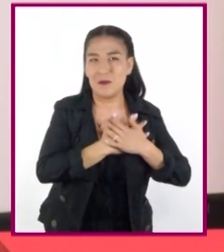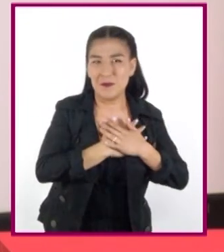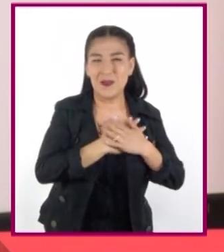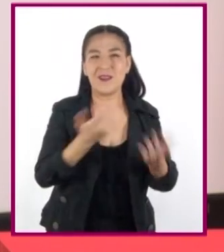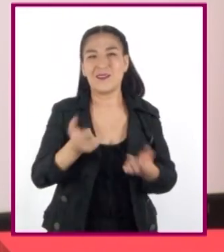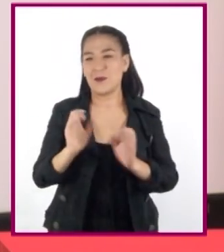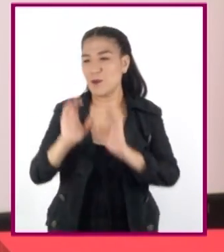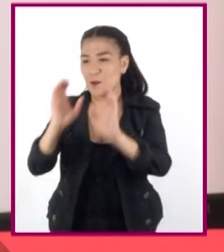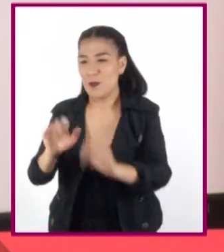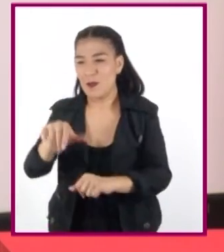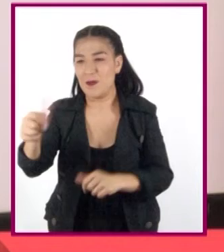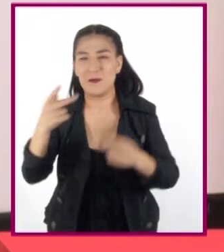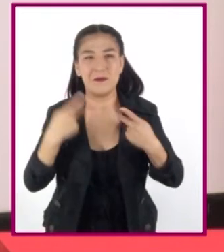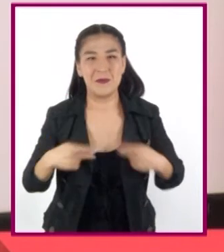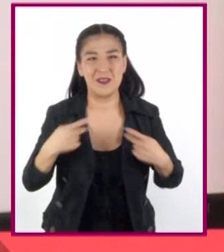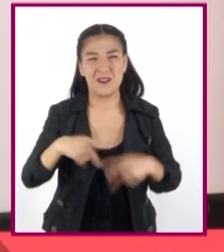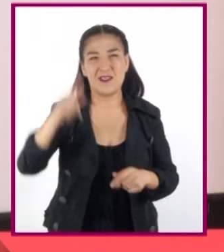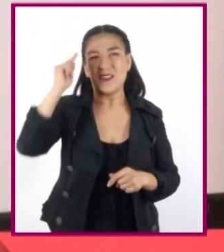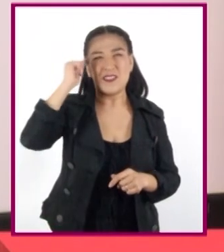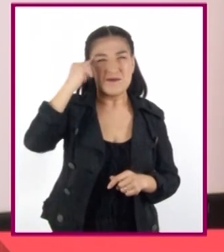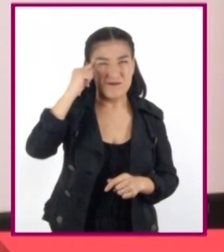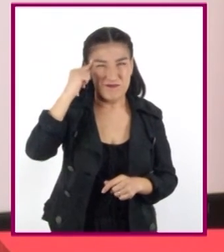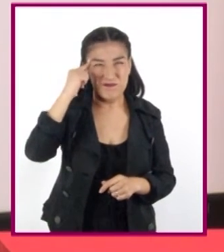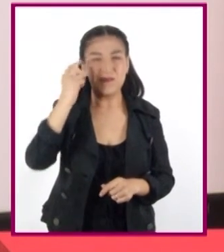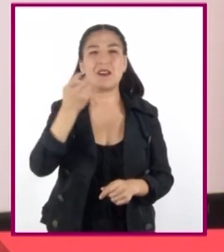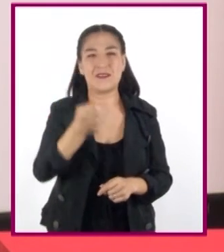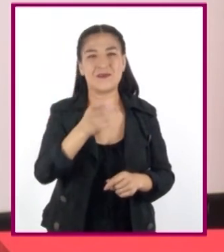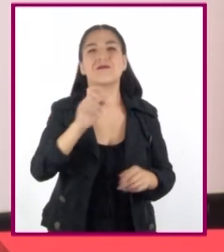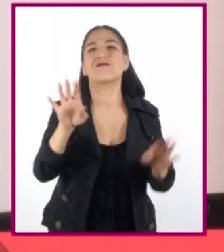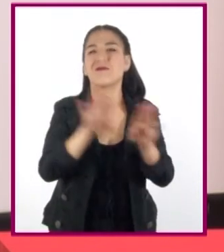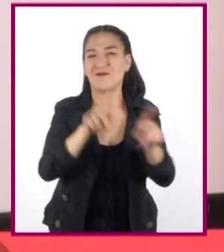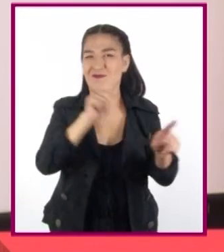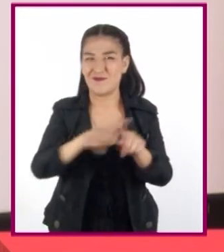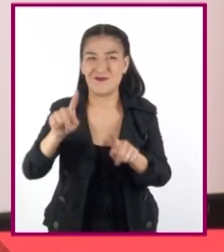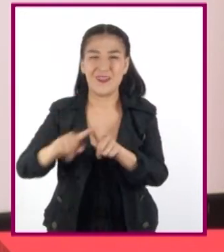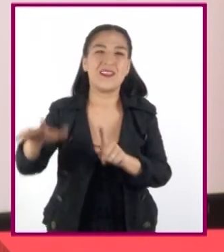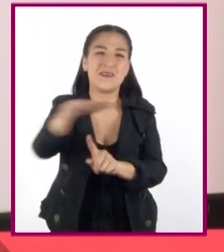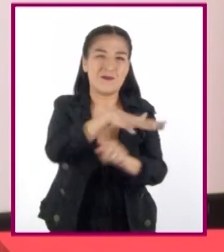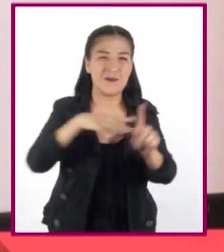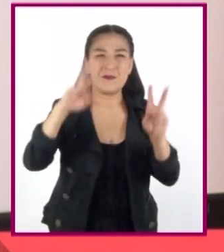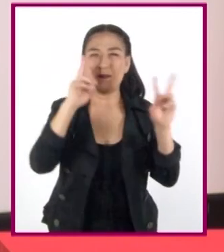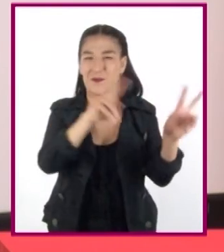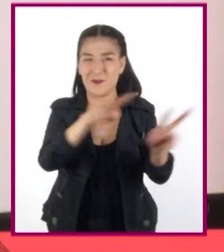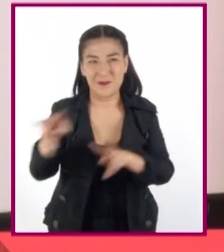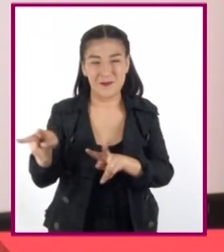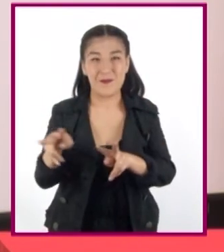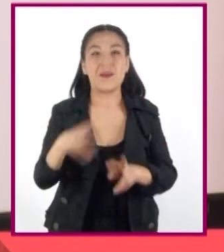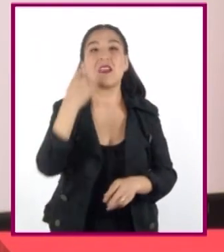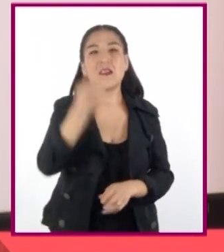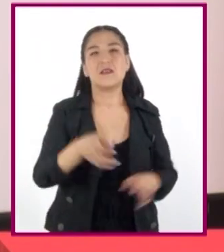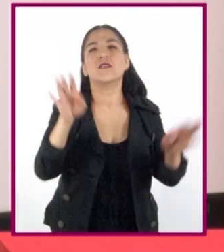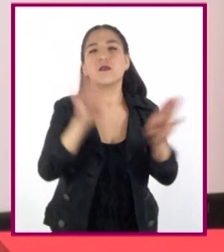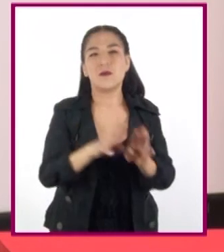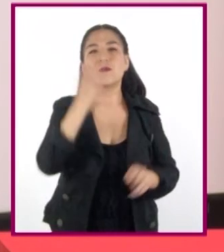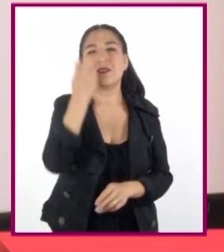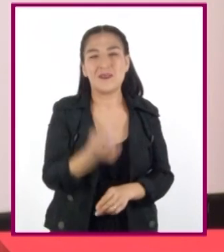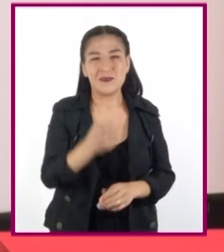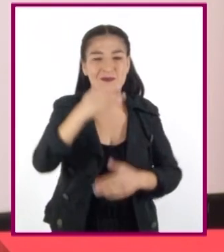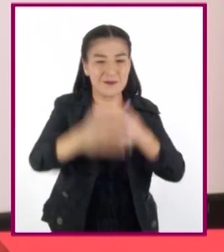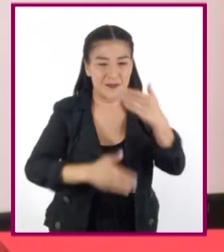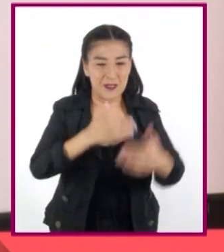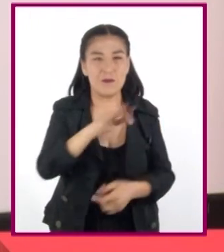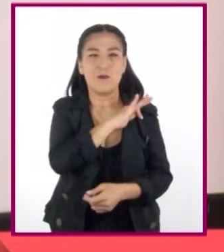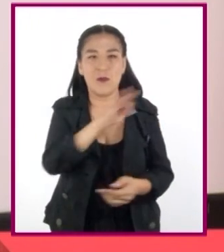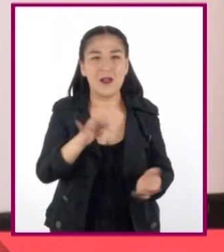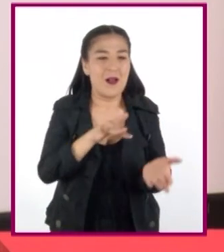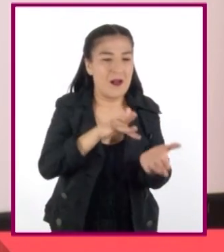el otro, el enojo, todo lo que nos rodea. Por lo que una manera en la que podemos apoyar